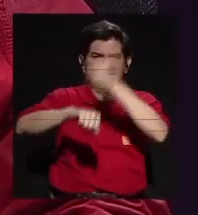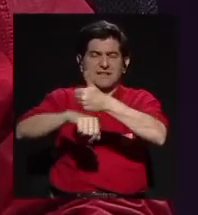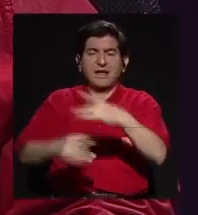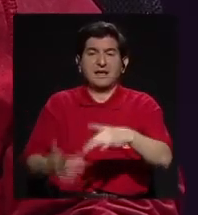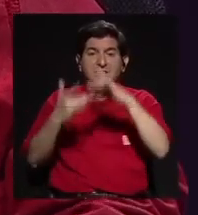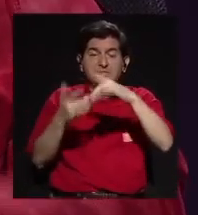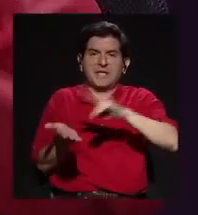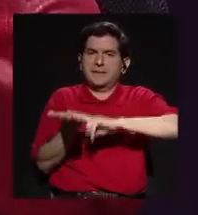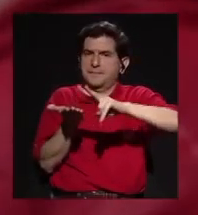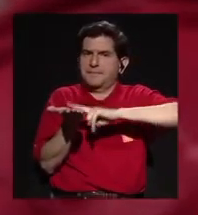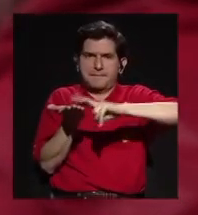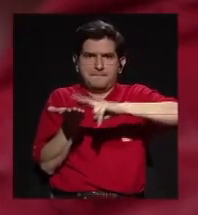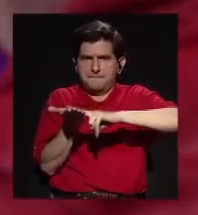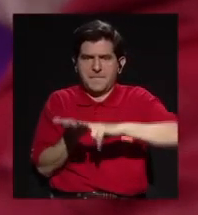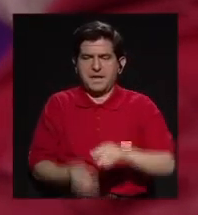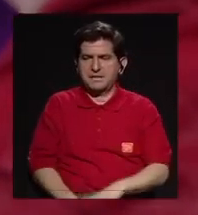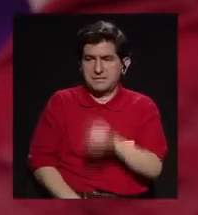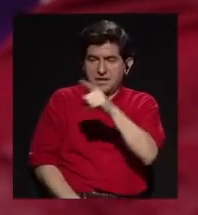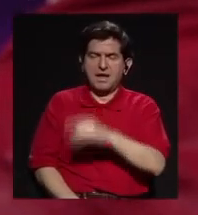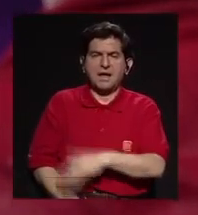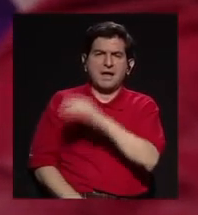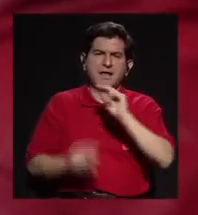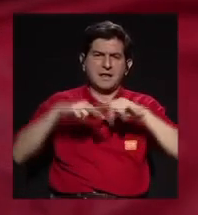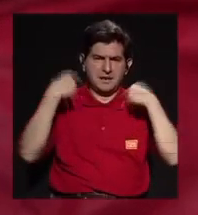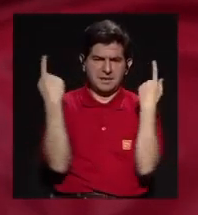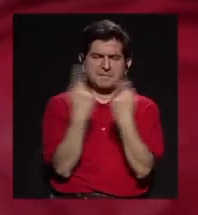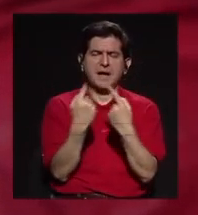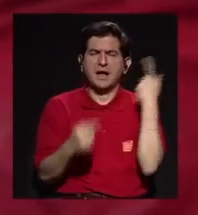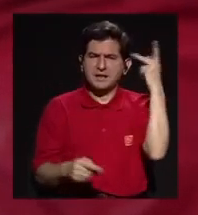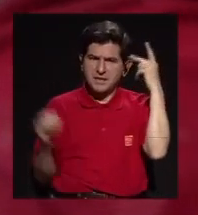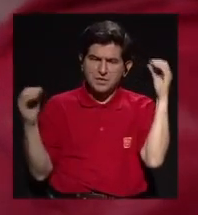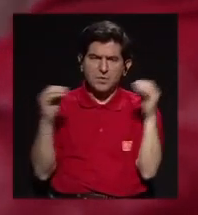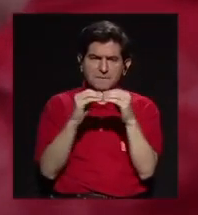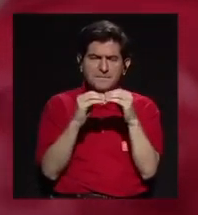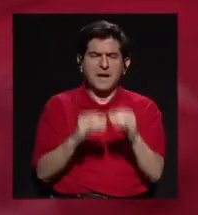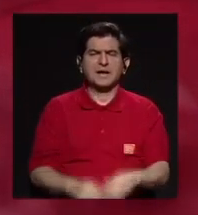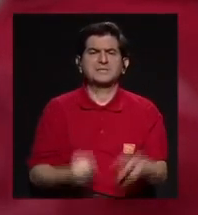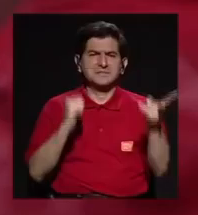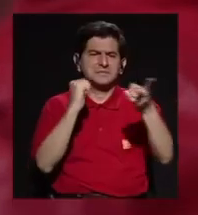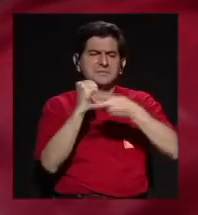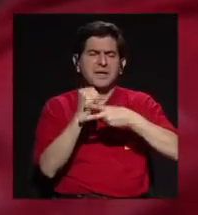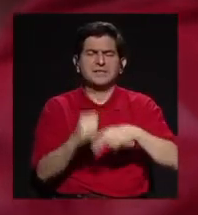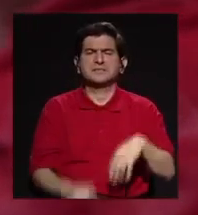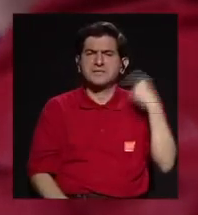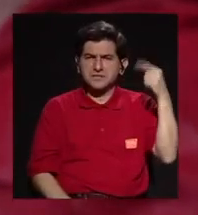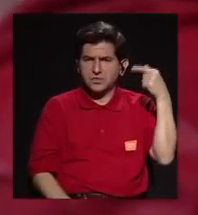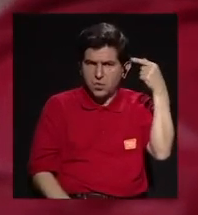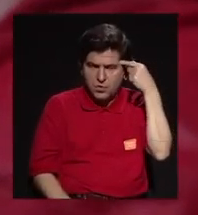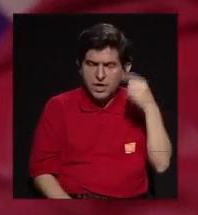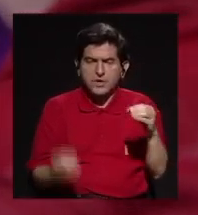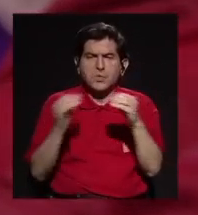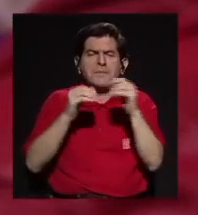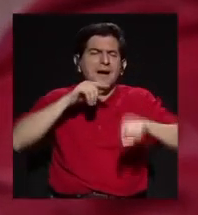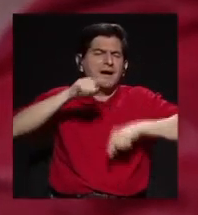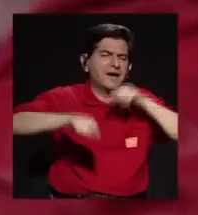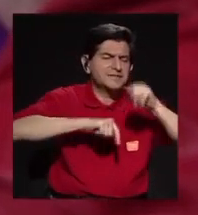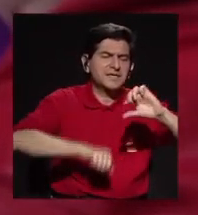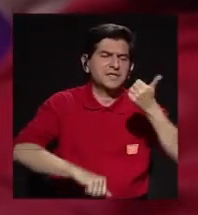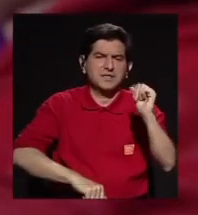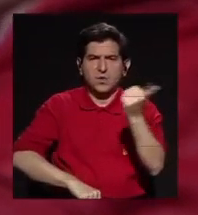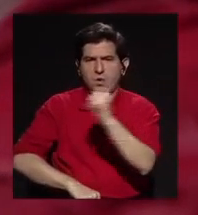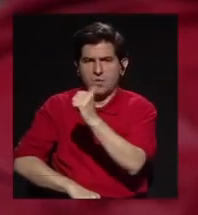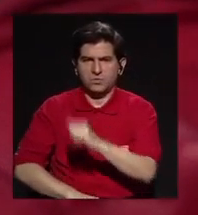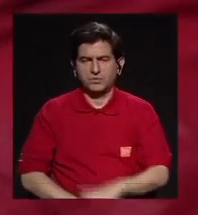especialmente a Liberación Nacional, por haber sido el partido político que más veces ha estado en el poder, por tanto, recibe mayores críticas que todos los